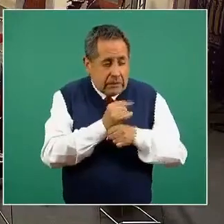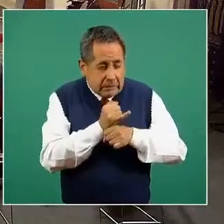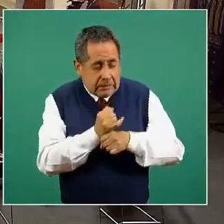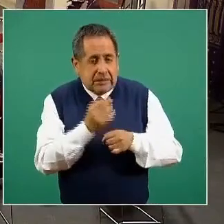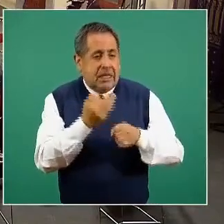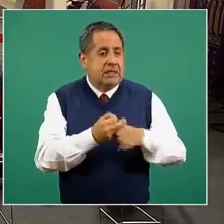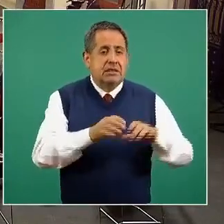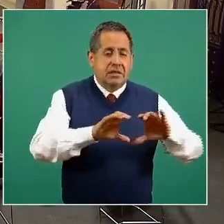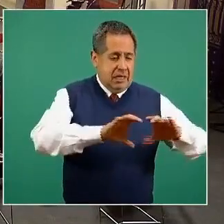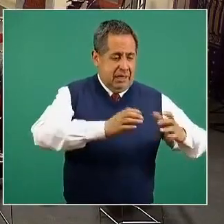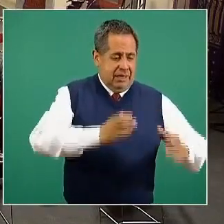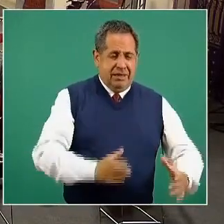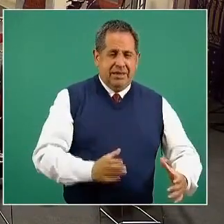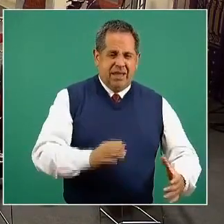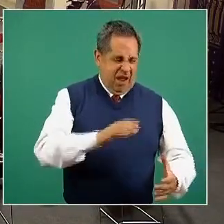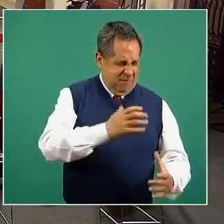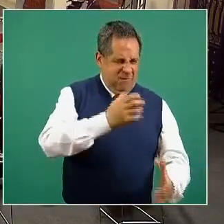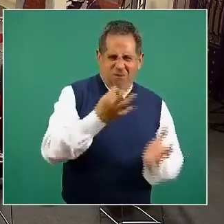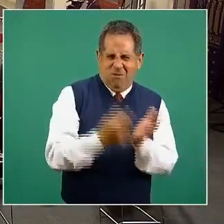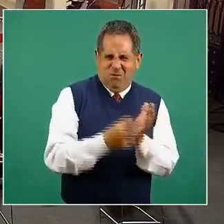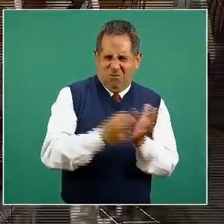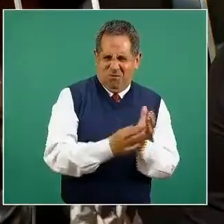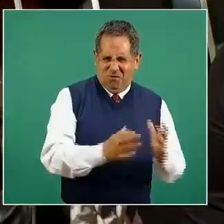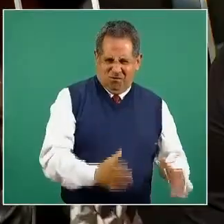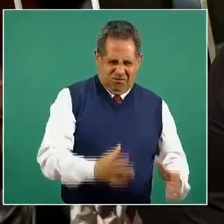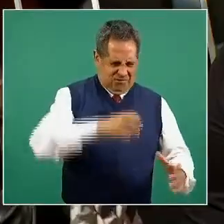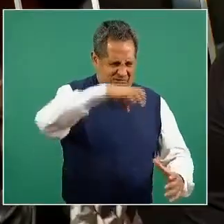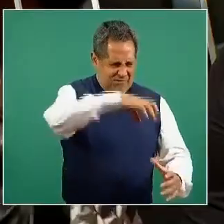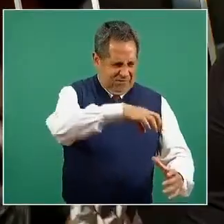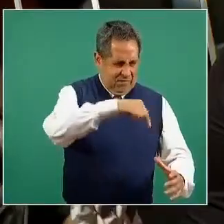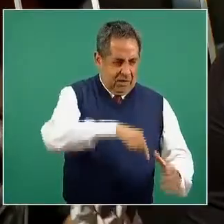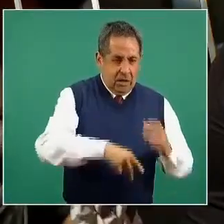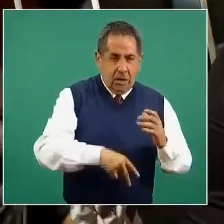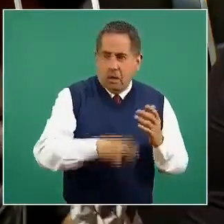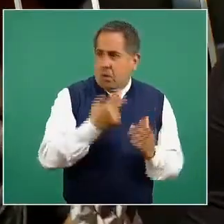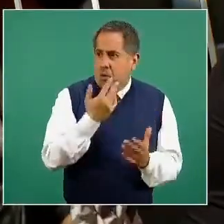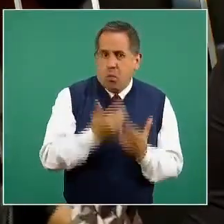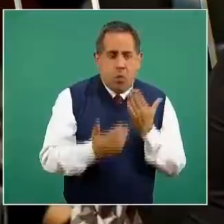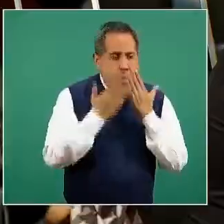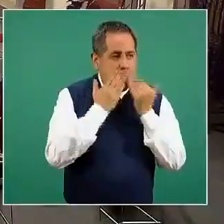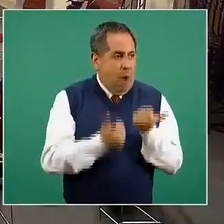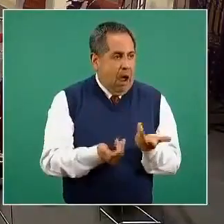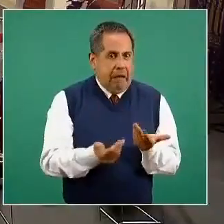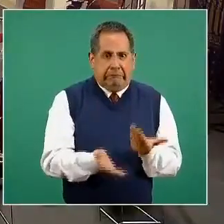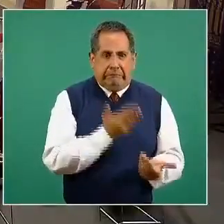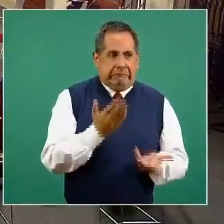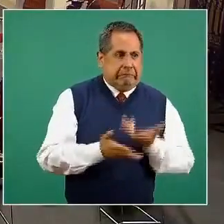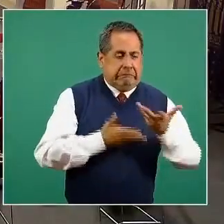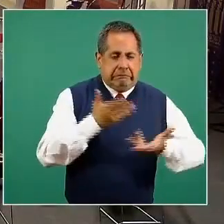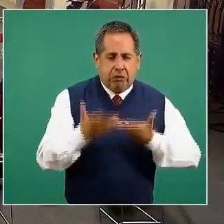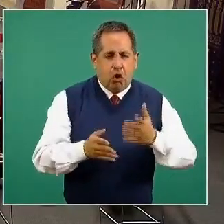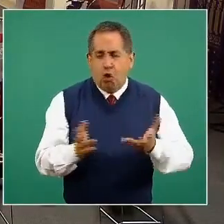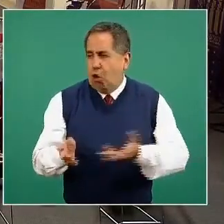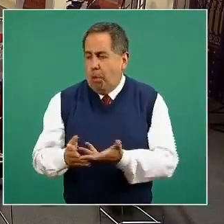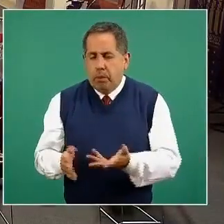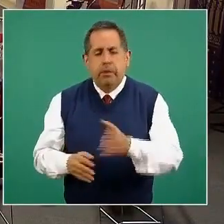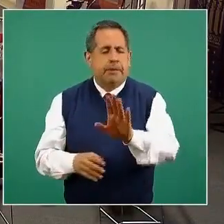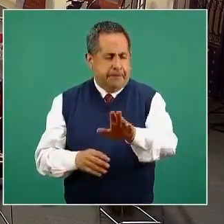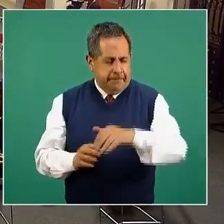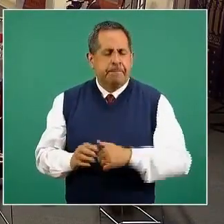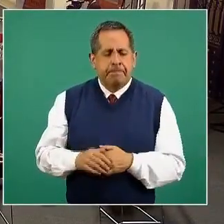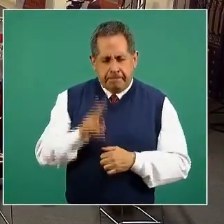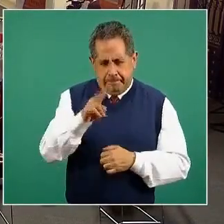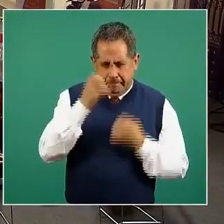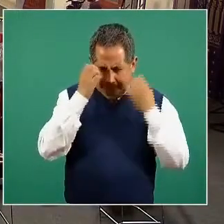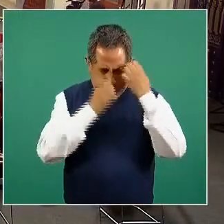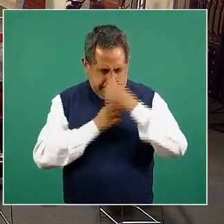lo tienen monitoreado y si van a hacer algo al respecto, y tengo otra pregunta para eso. Muchas gracias, Ignacio. Efectivamente, lo tenemos